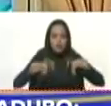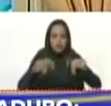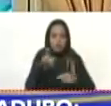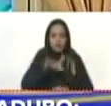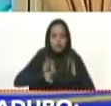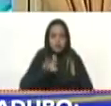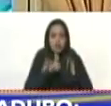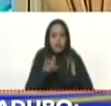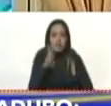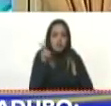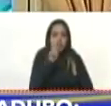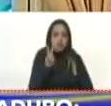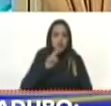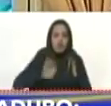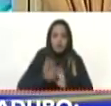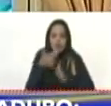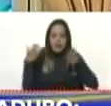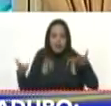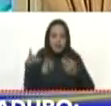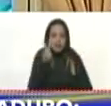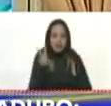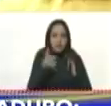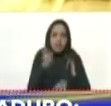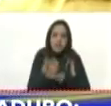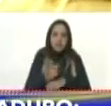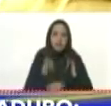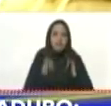que es el banco más grande del país. Vamos a petrolizarlo todo.